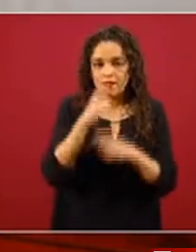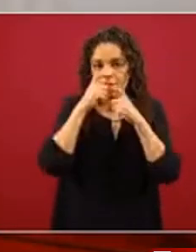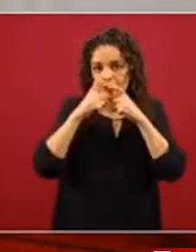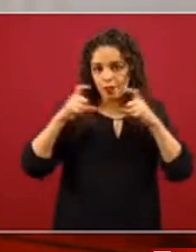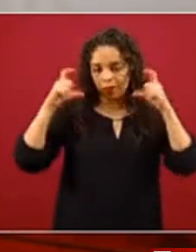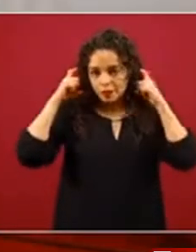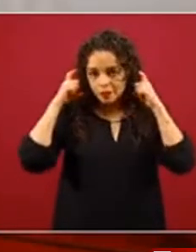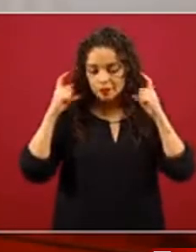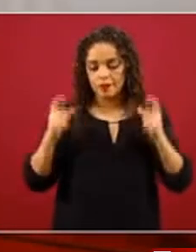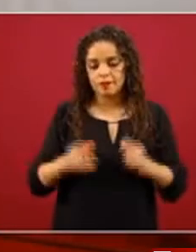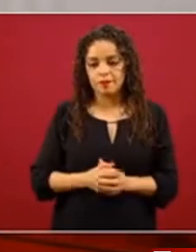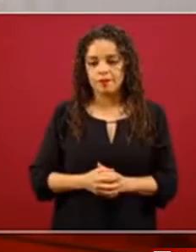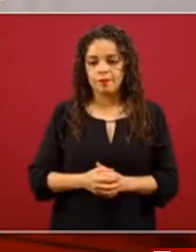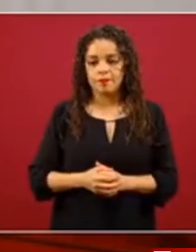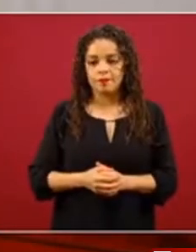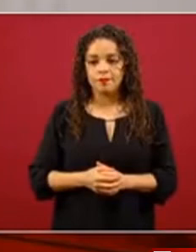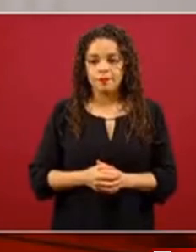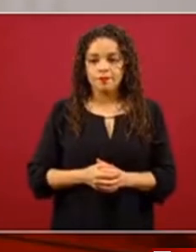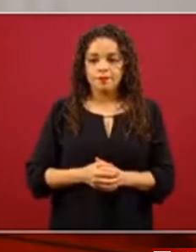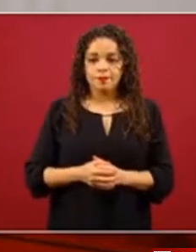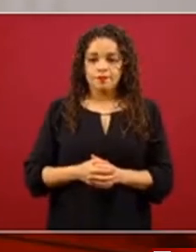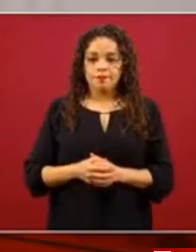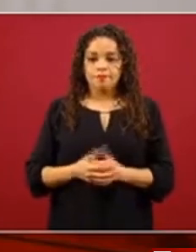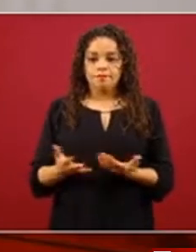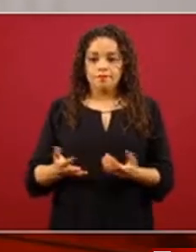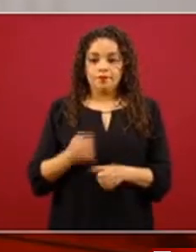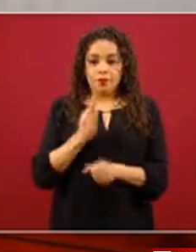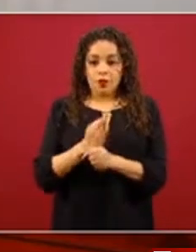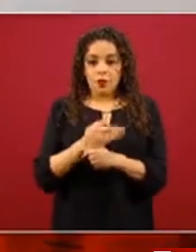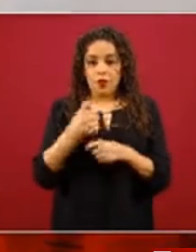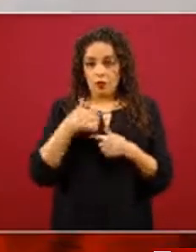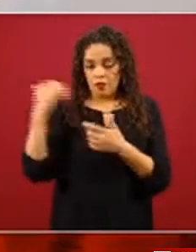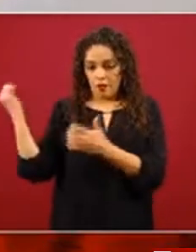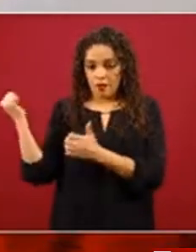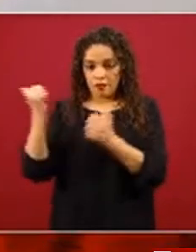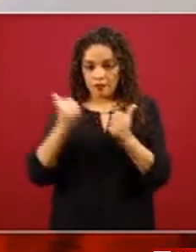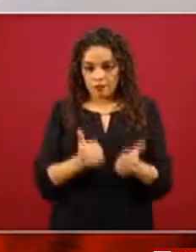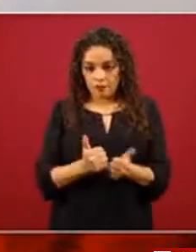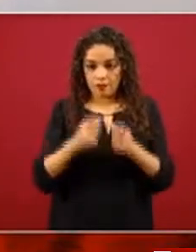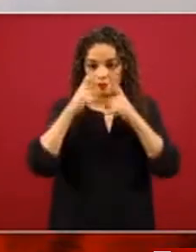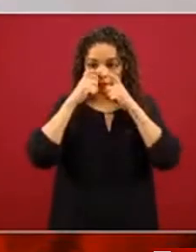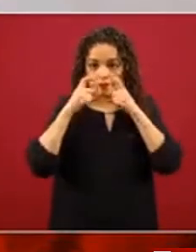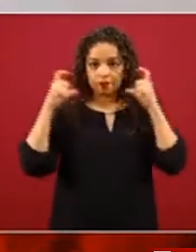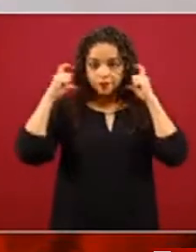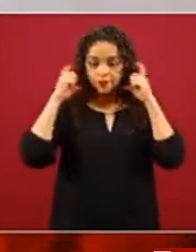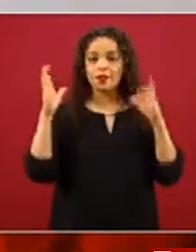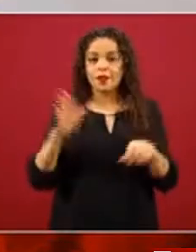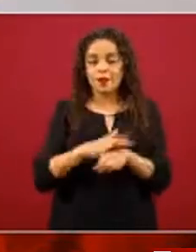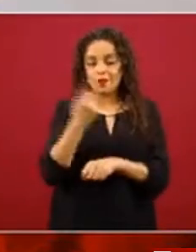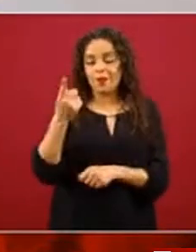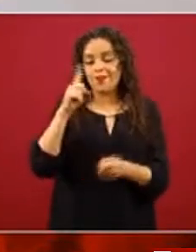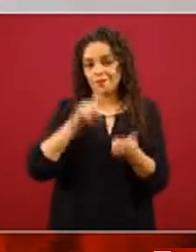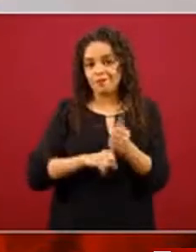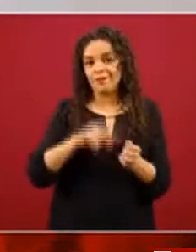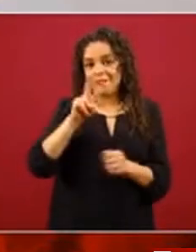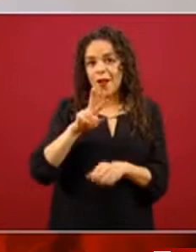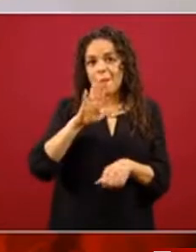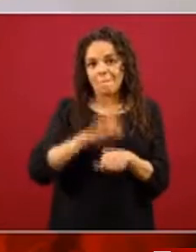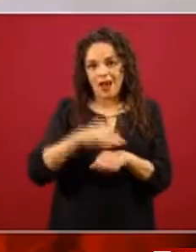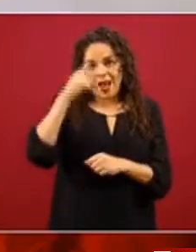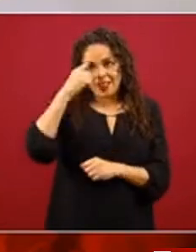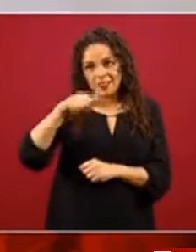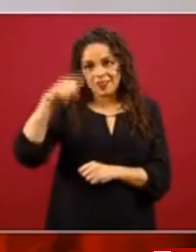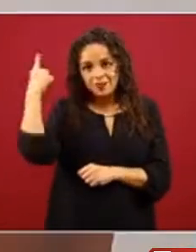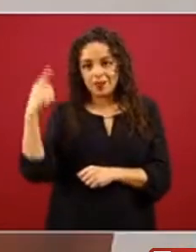Entonces, traigo unos cubrebocas porque creo que es más fácil hacerlo que